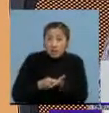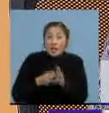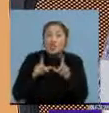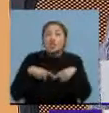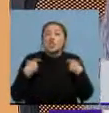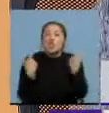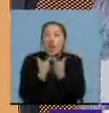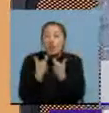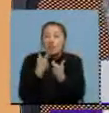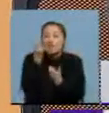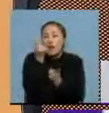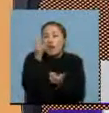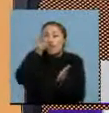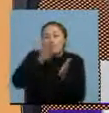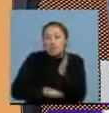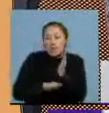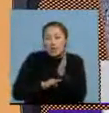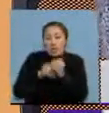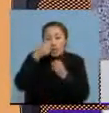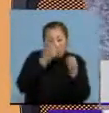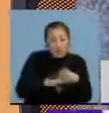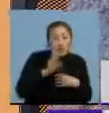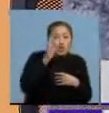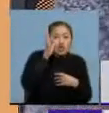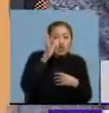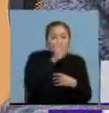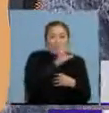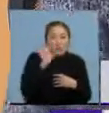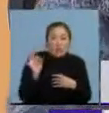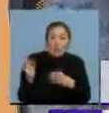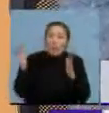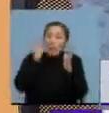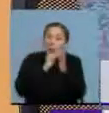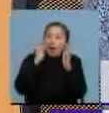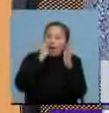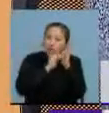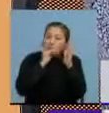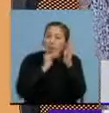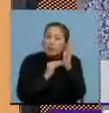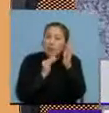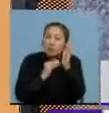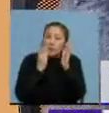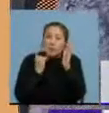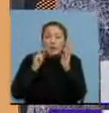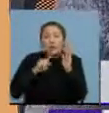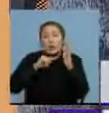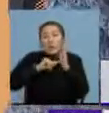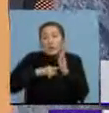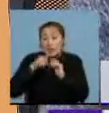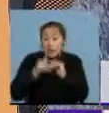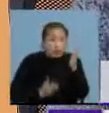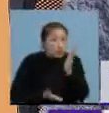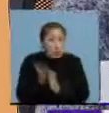sociales nosotros arrancamos con 5 mil 500 y fuimos incorporando además de lo que incorporó por un buenos aires y